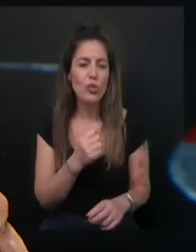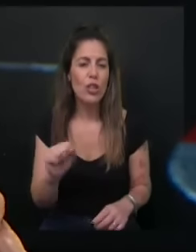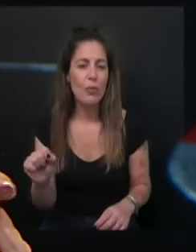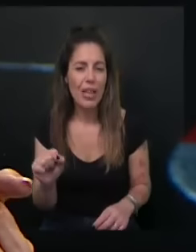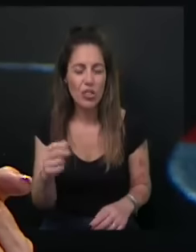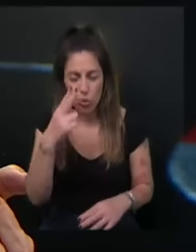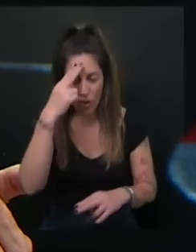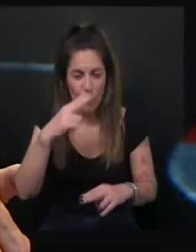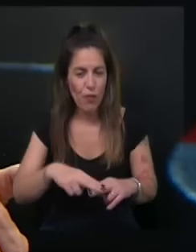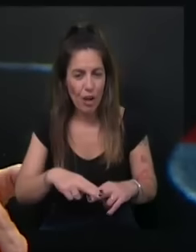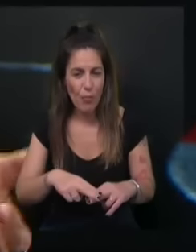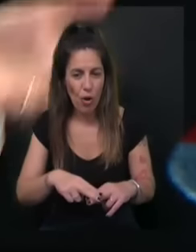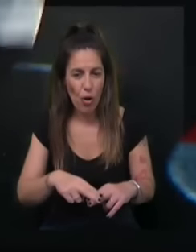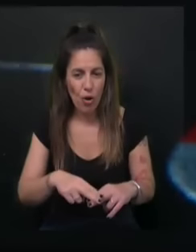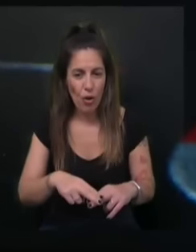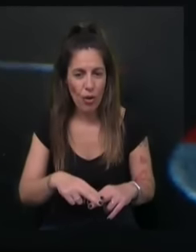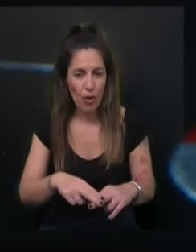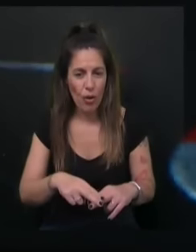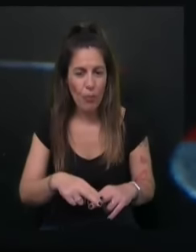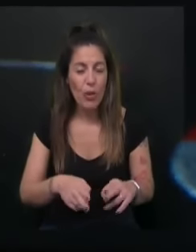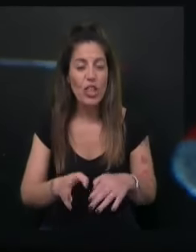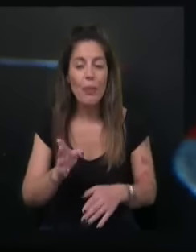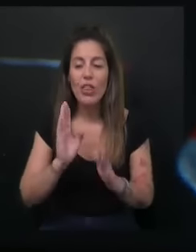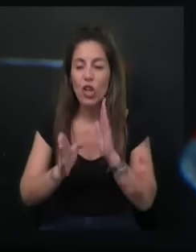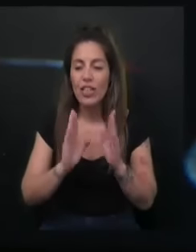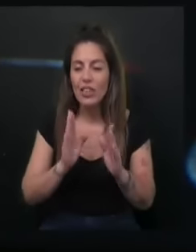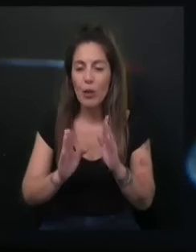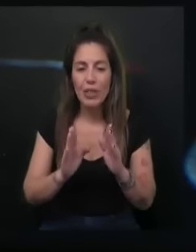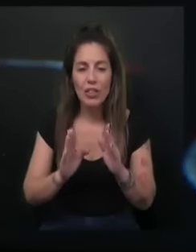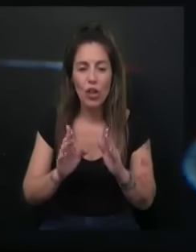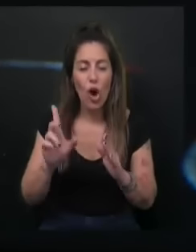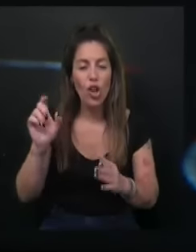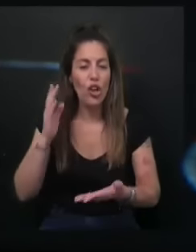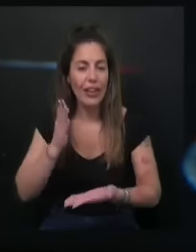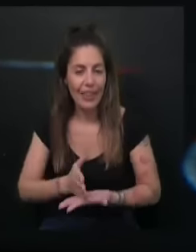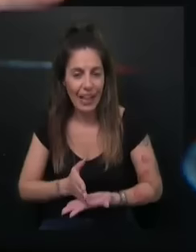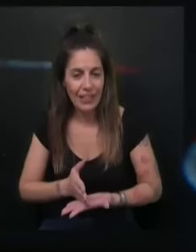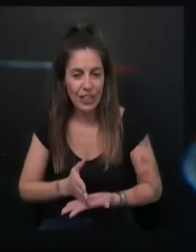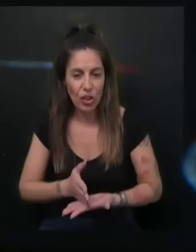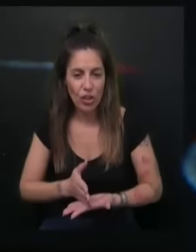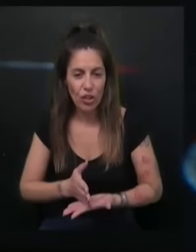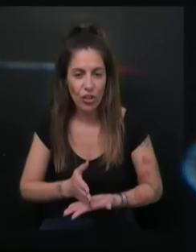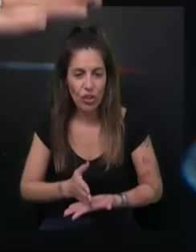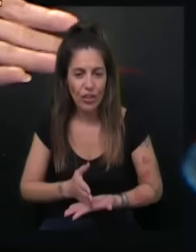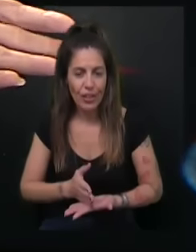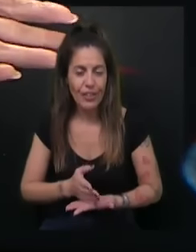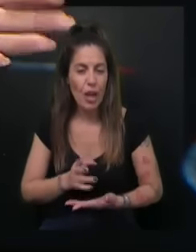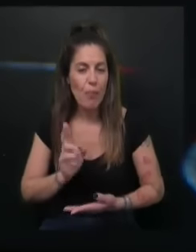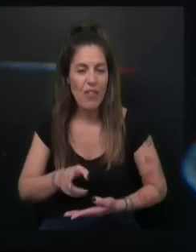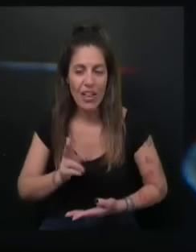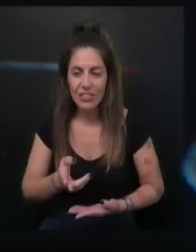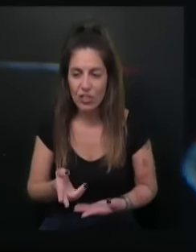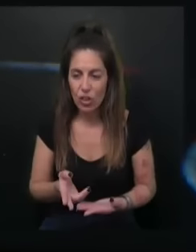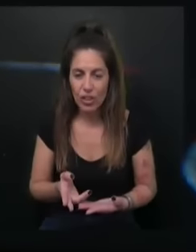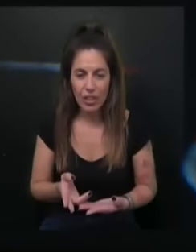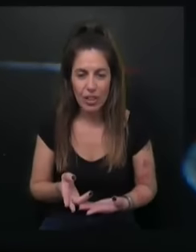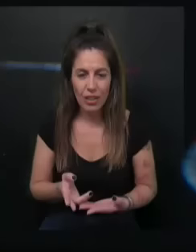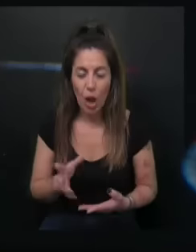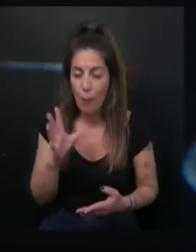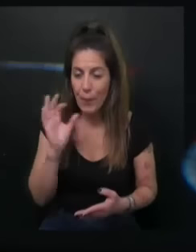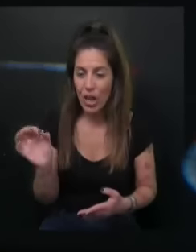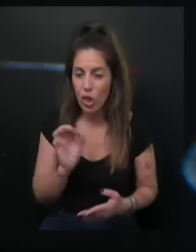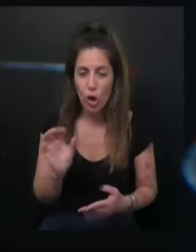enfermo pero te mando a tratamientos con lógica feudales de castigo de privaciones Perdón